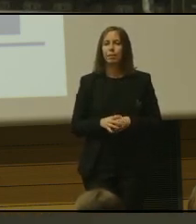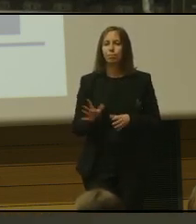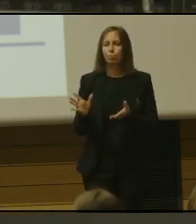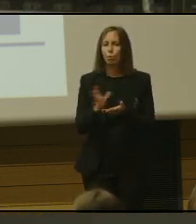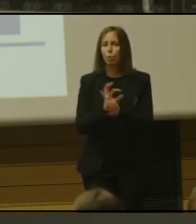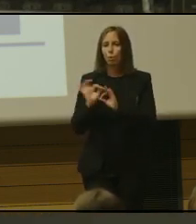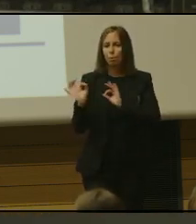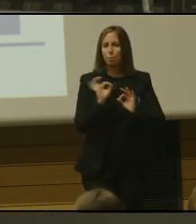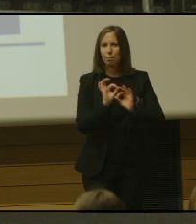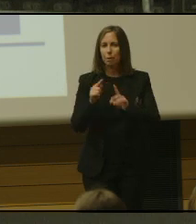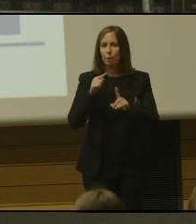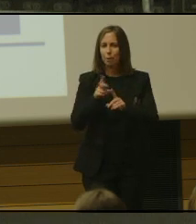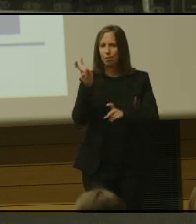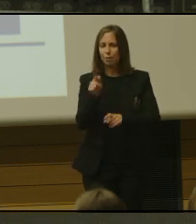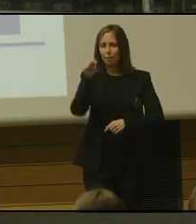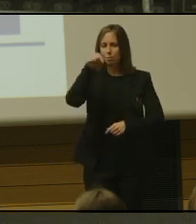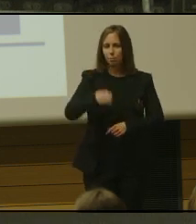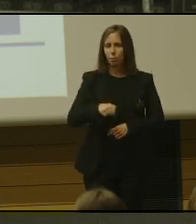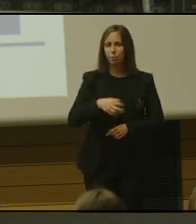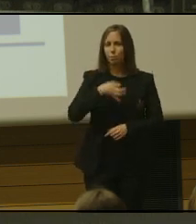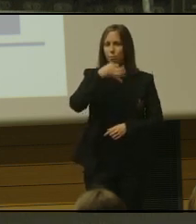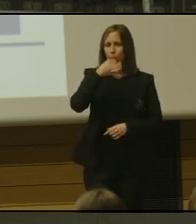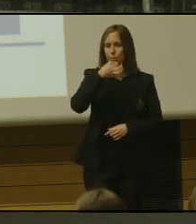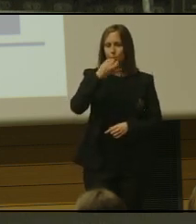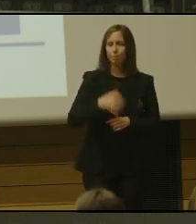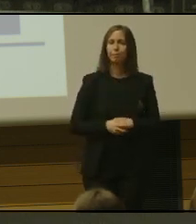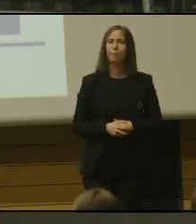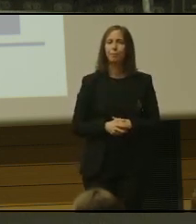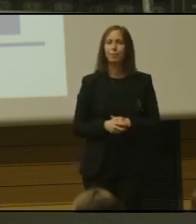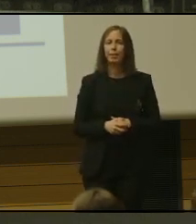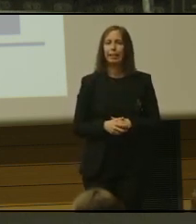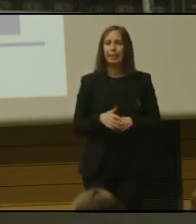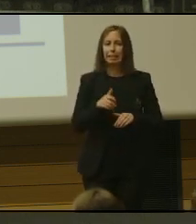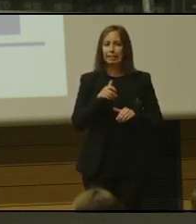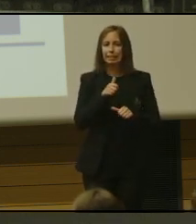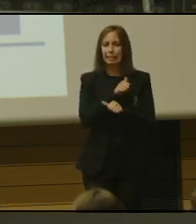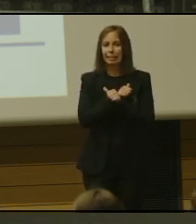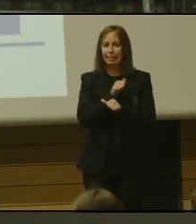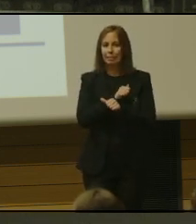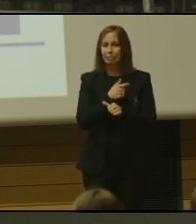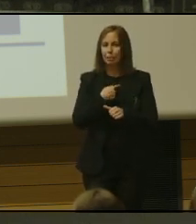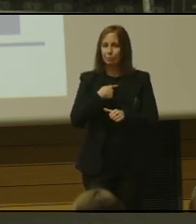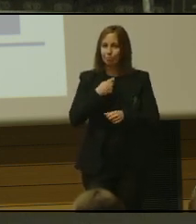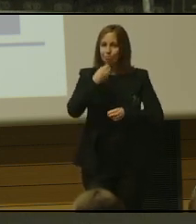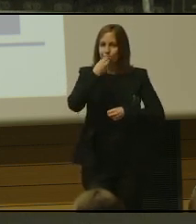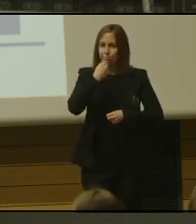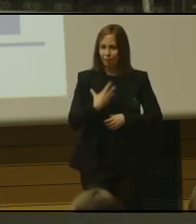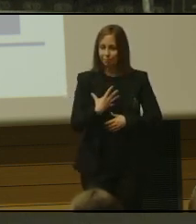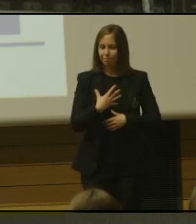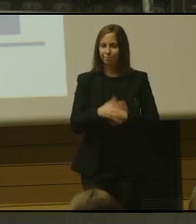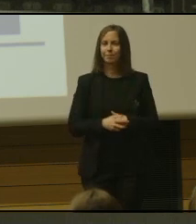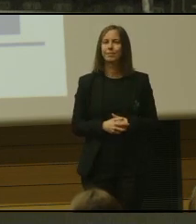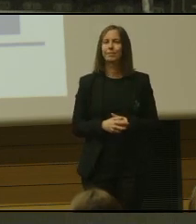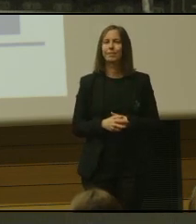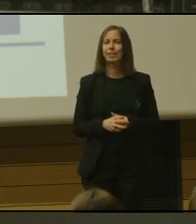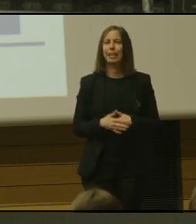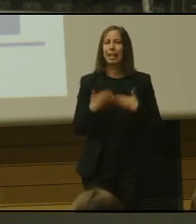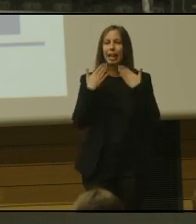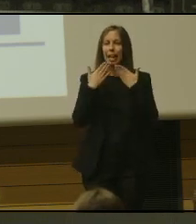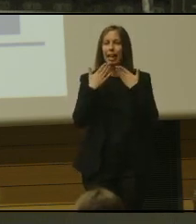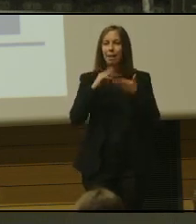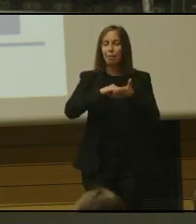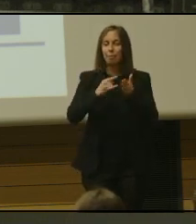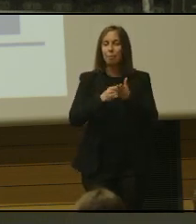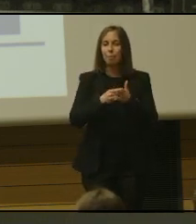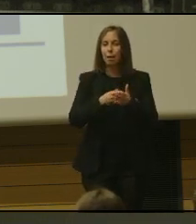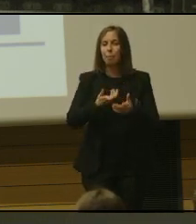para que yo estuviese aquí. Espero estar a la altura de lo que él se espera. Le agradezco muchísimo al Plan Municipal